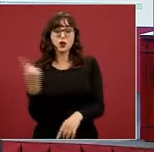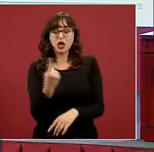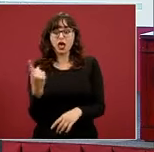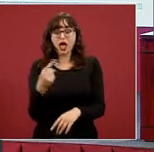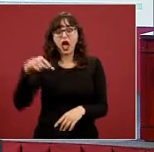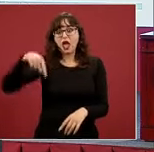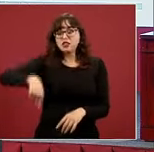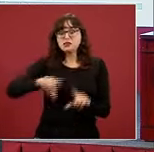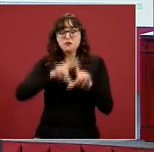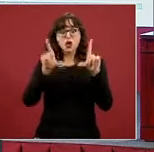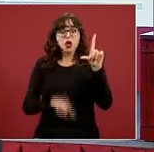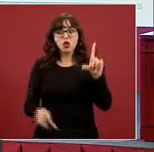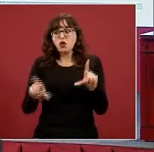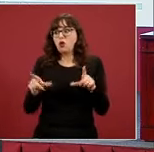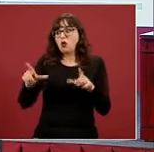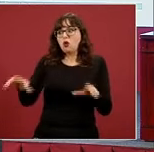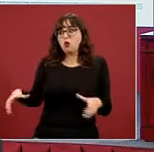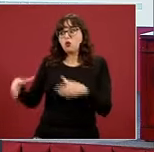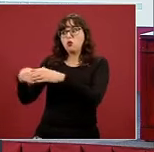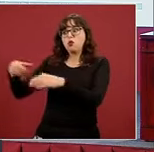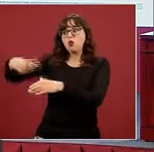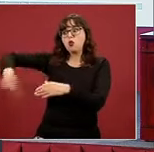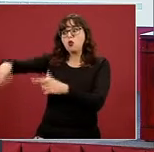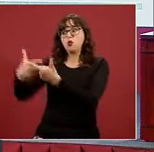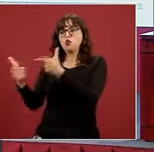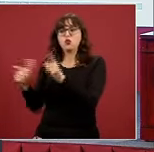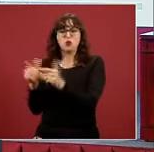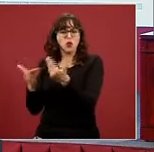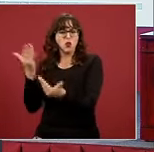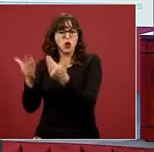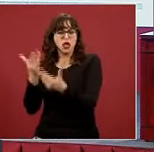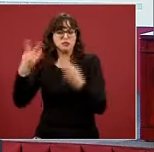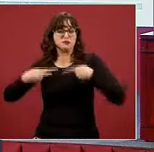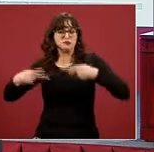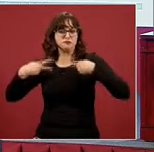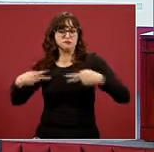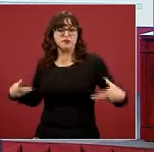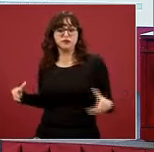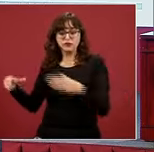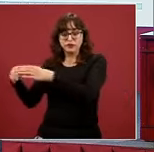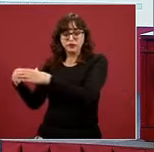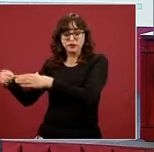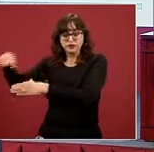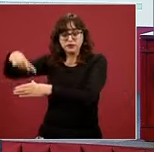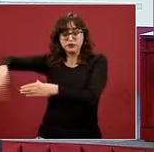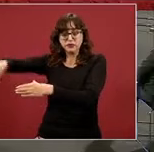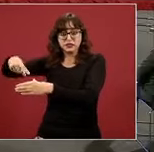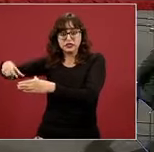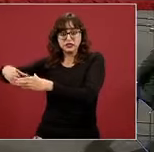picos epidémicos, un segmento pequeñito de la población, el que le hemos llamado